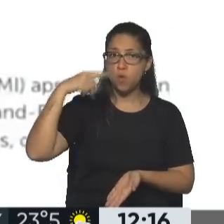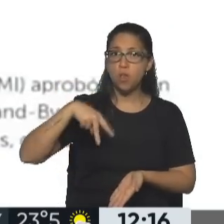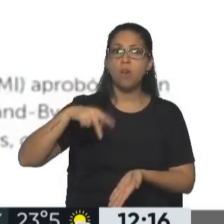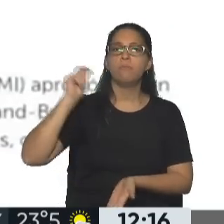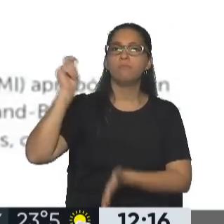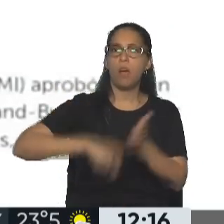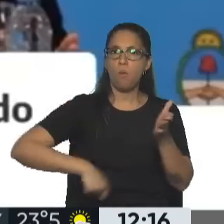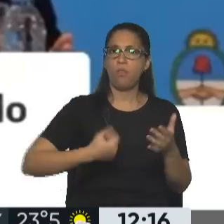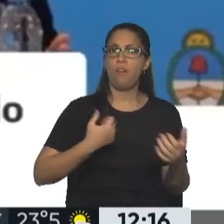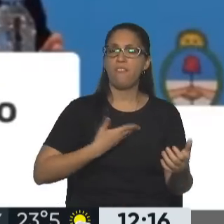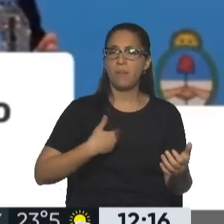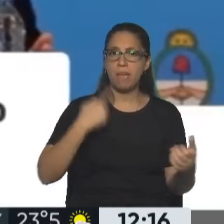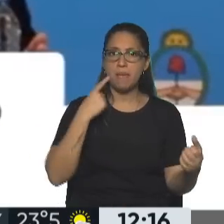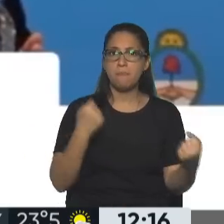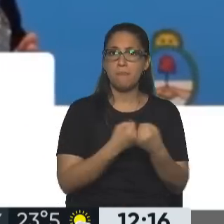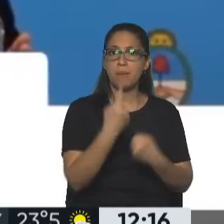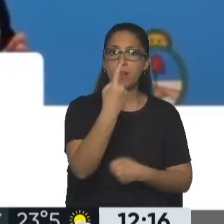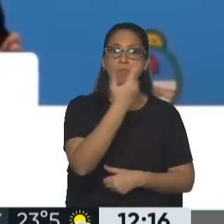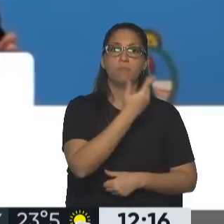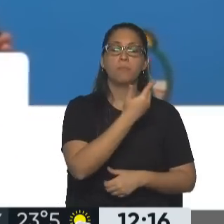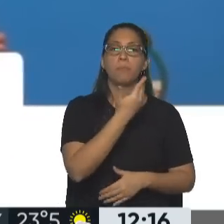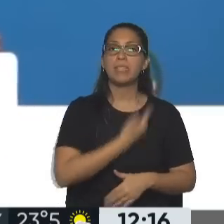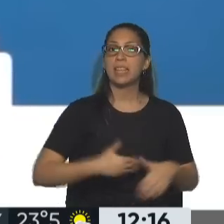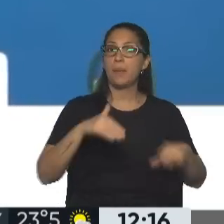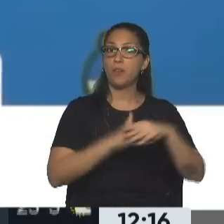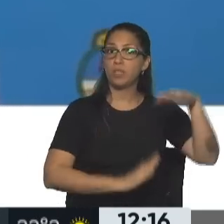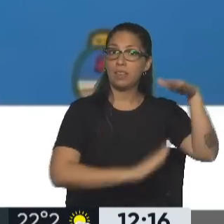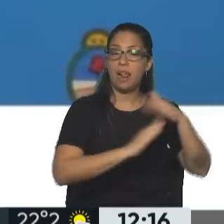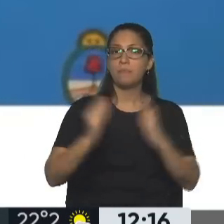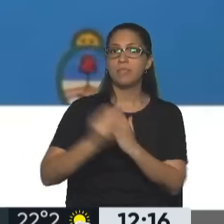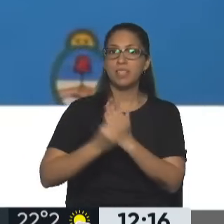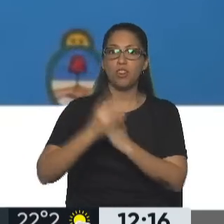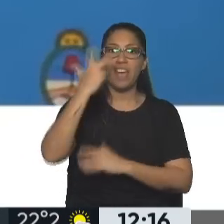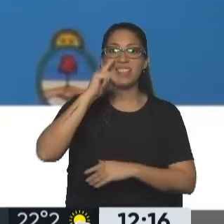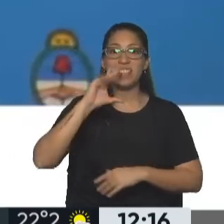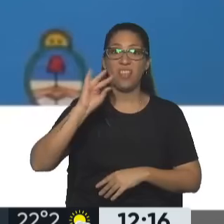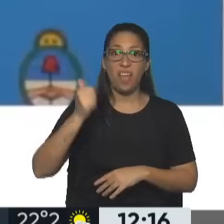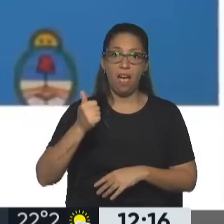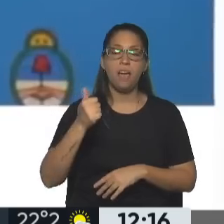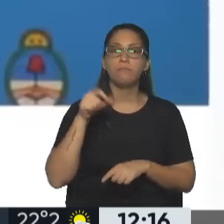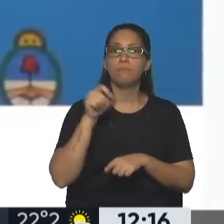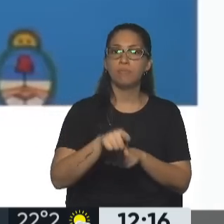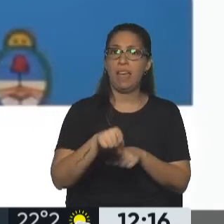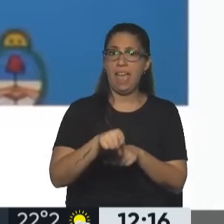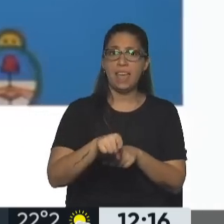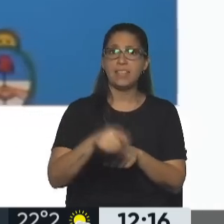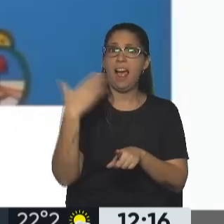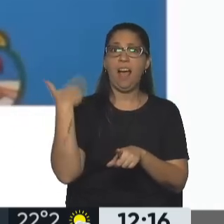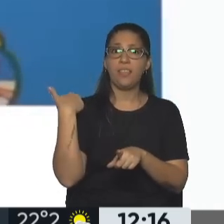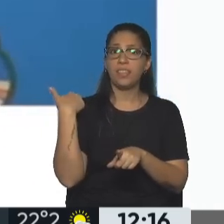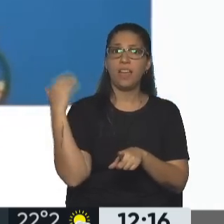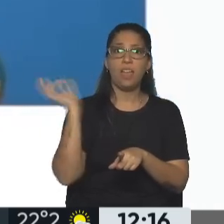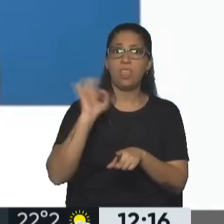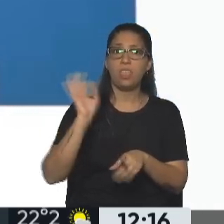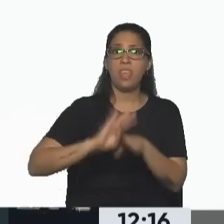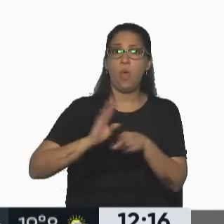el FMI. Los firmantes fueron el presidente del Banco Central y el ministro de Hacienda, es decir, el ministro que no tenía facultades respecto